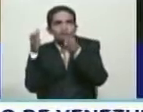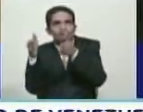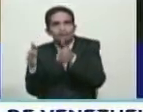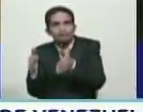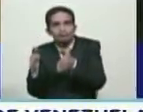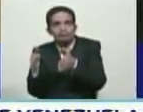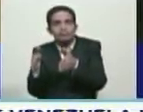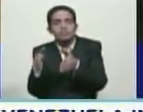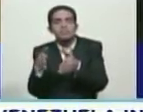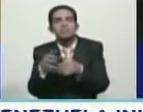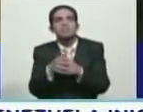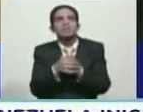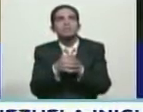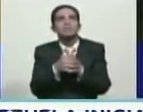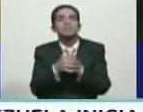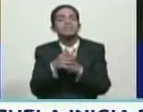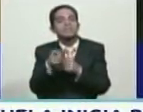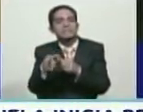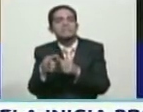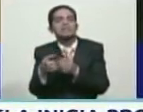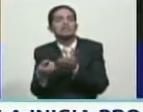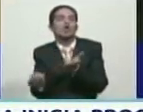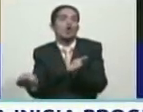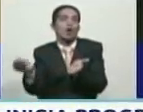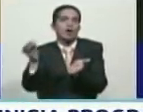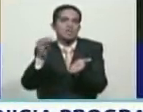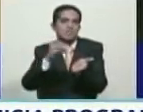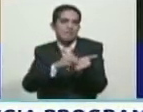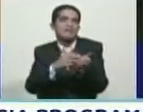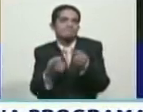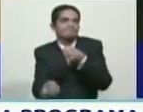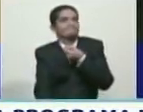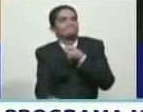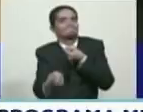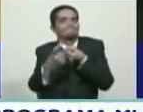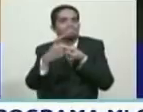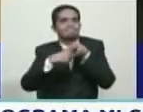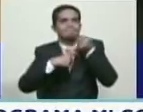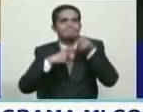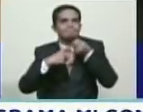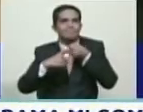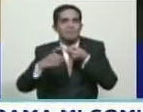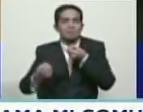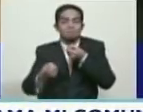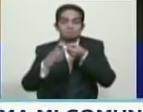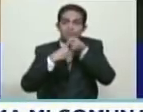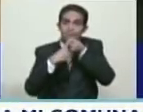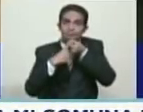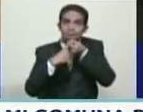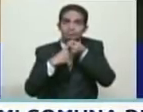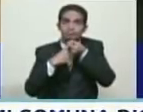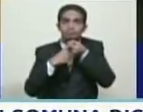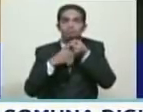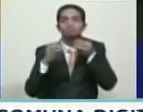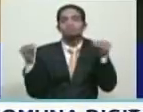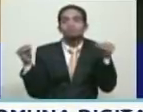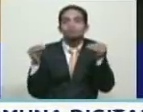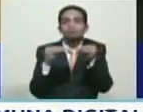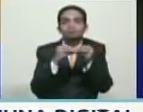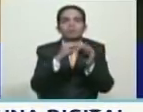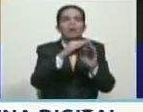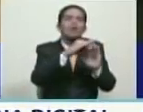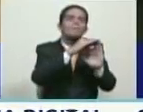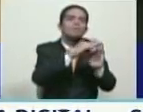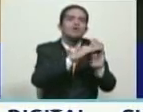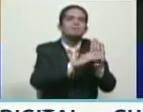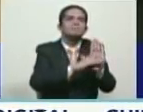para retomar su participación plena de conformidad con los